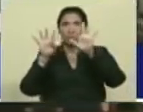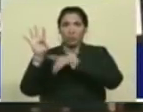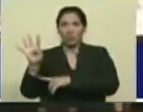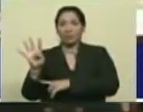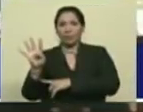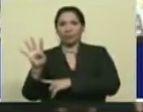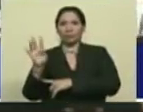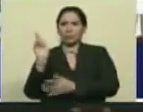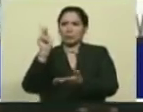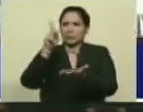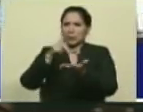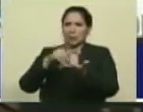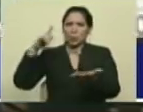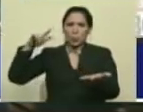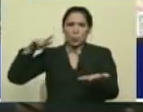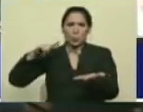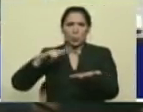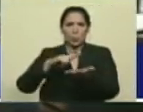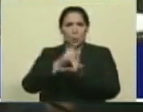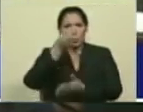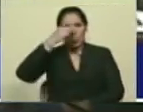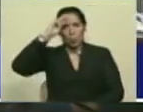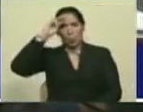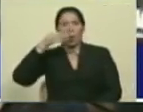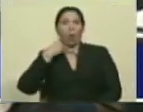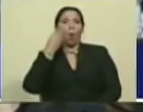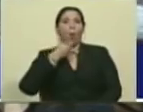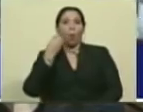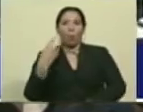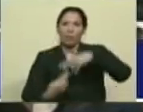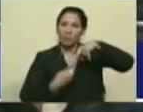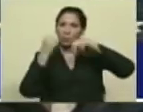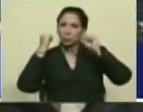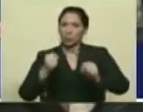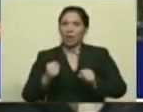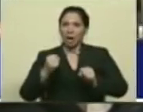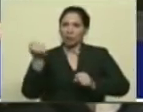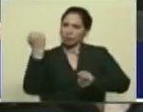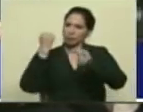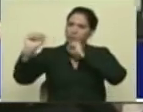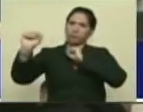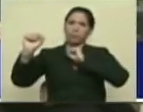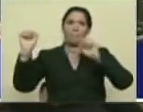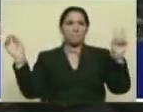revolucionario, rebelde, valiente,